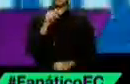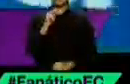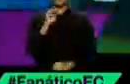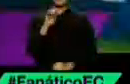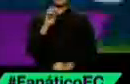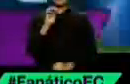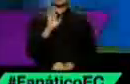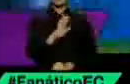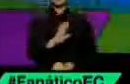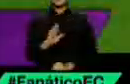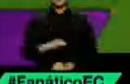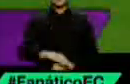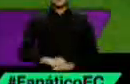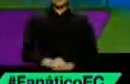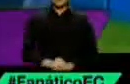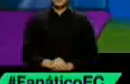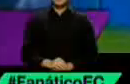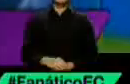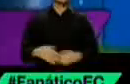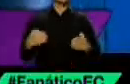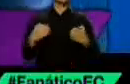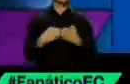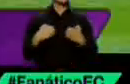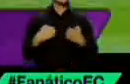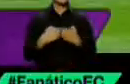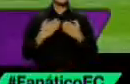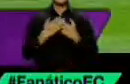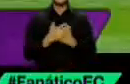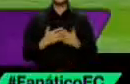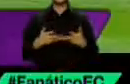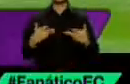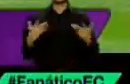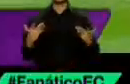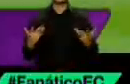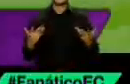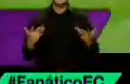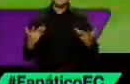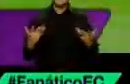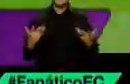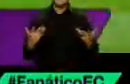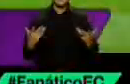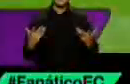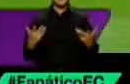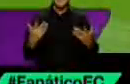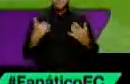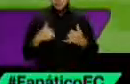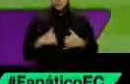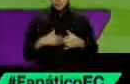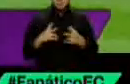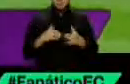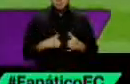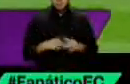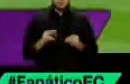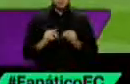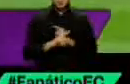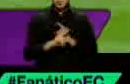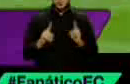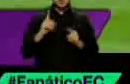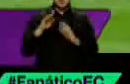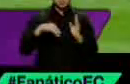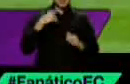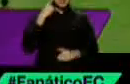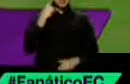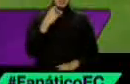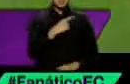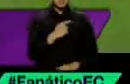Cruz, el equipo morlaco no iba a poder sostener el resultado. Ya van a ver incluso más